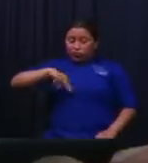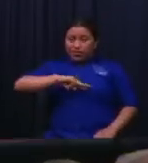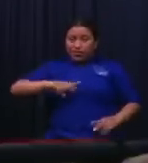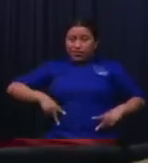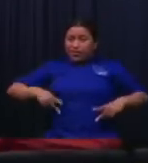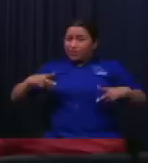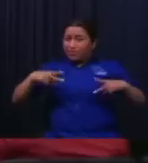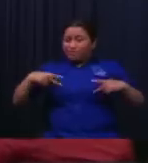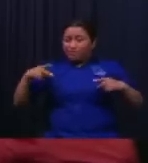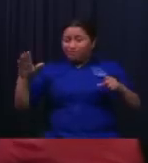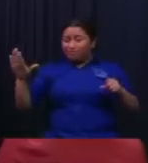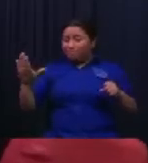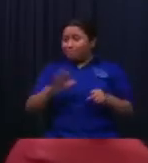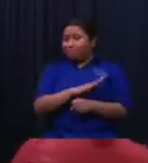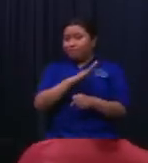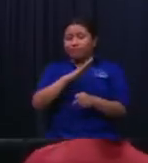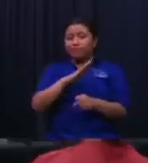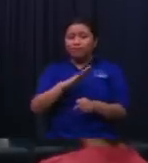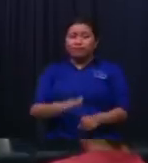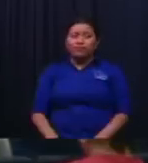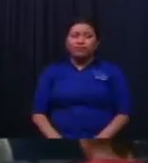O sea, puede afectar